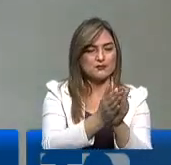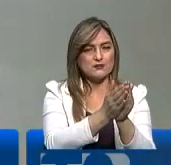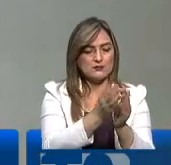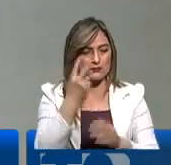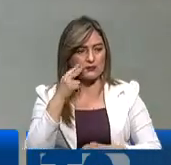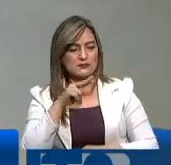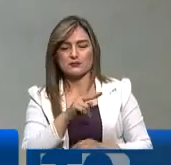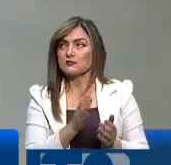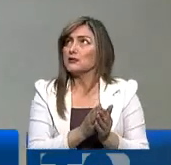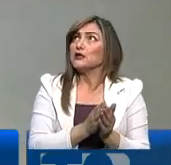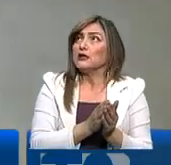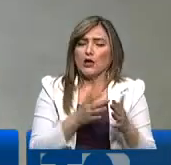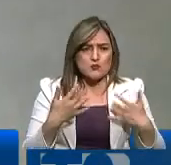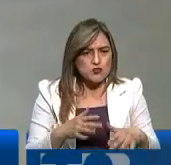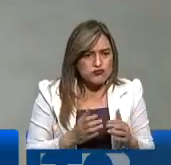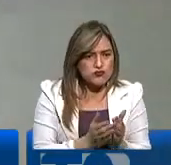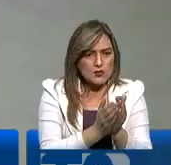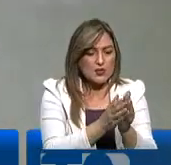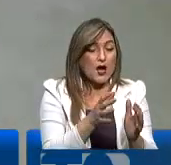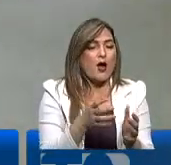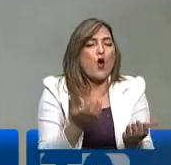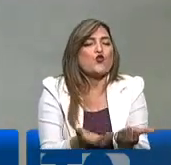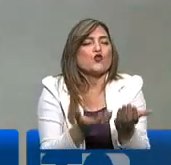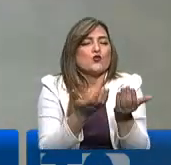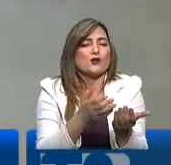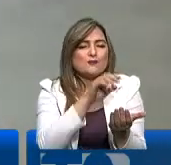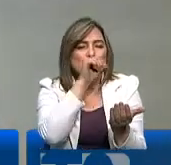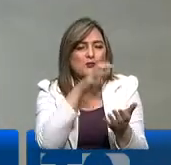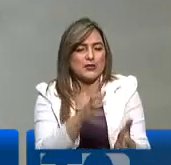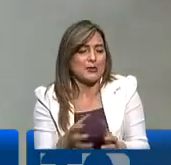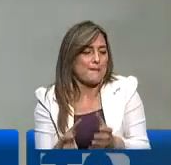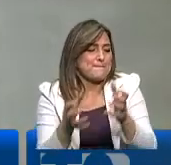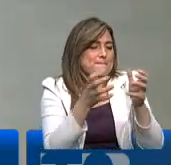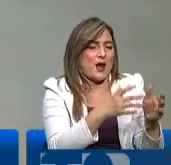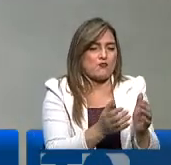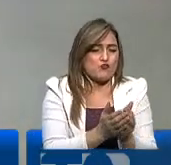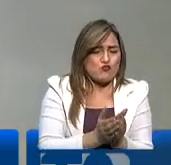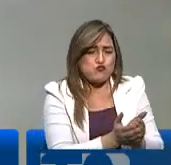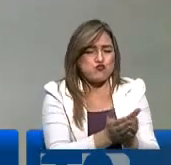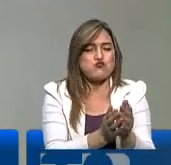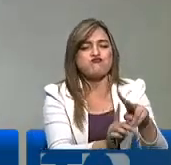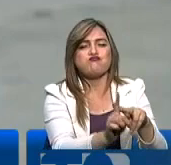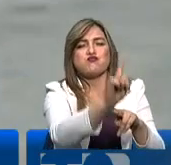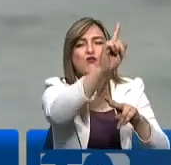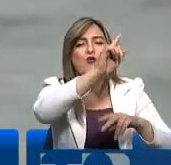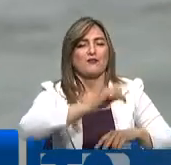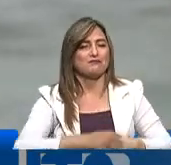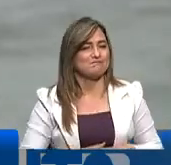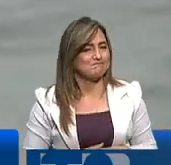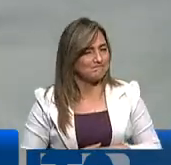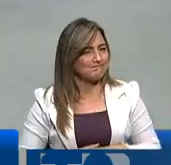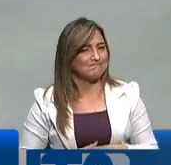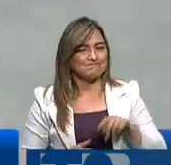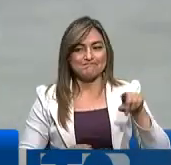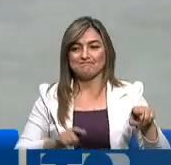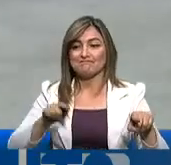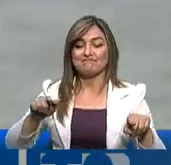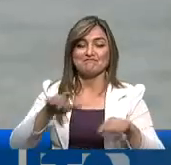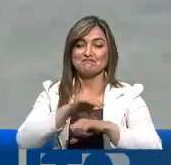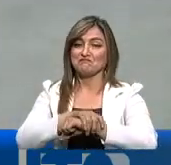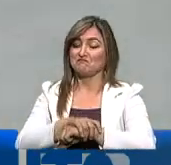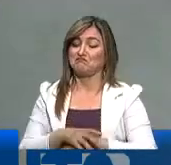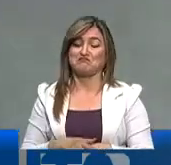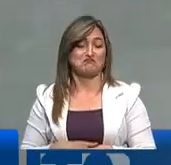detectados, abandonan su cargamento, casi una tonelada de cocaína, y también huyen. ¿Coincidencias? En ninguno de estos casos